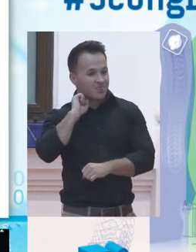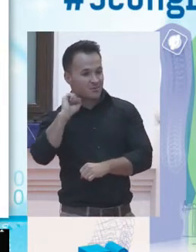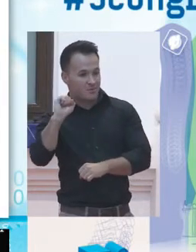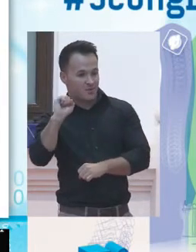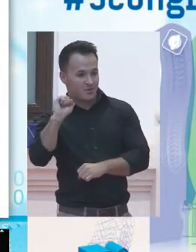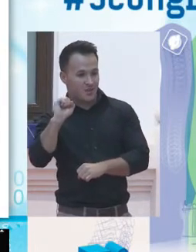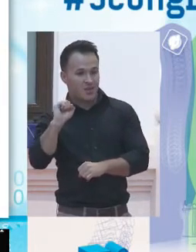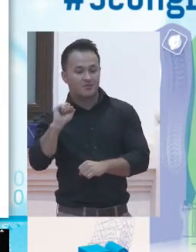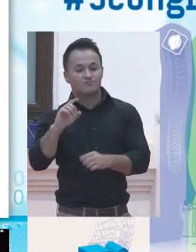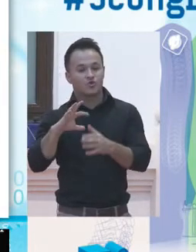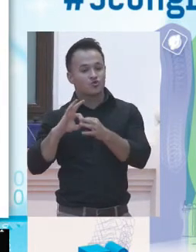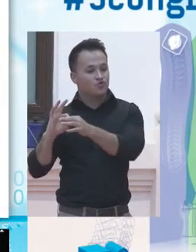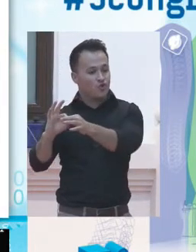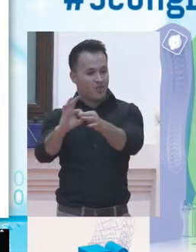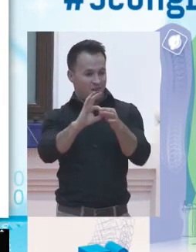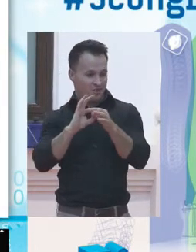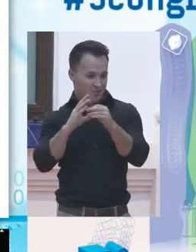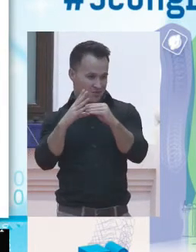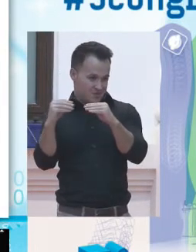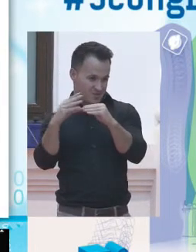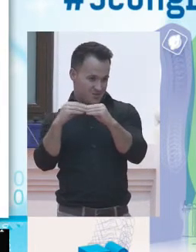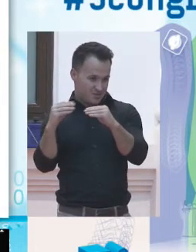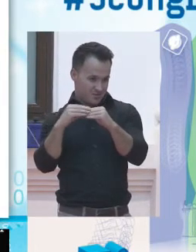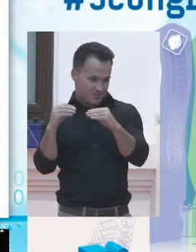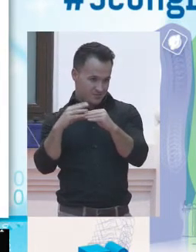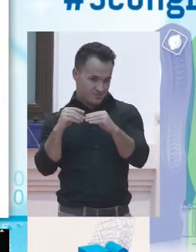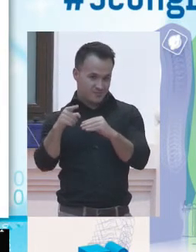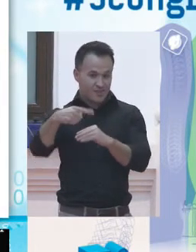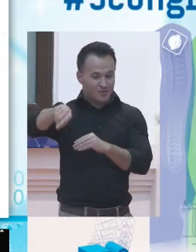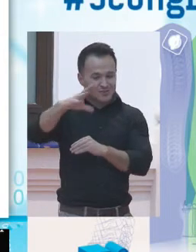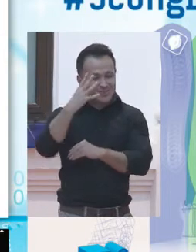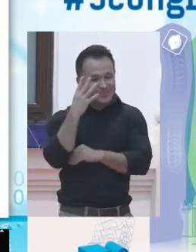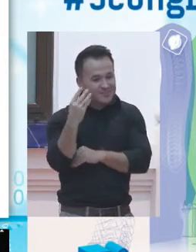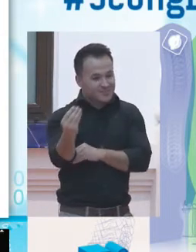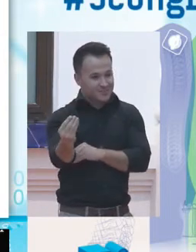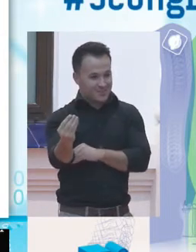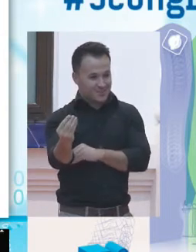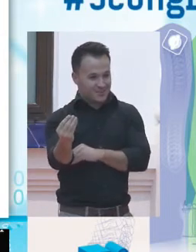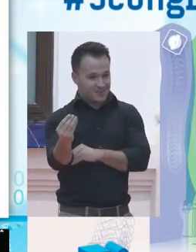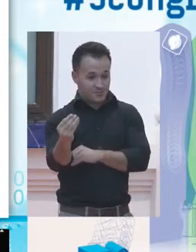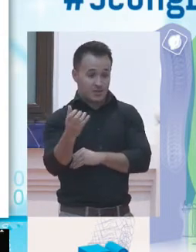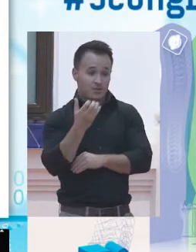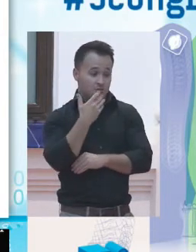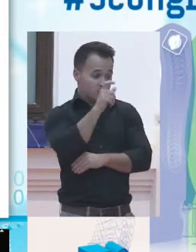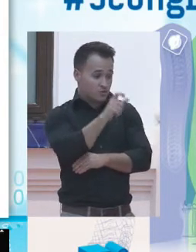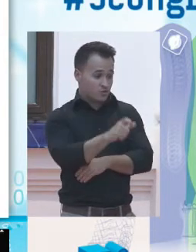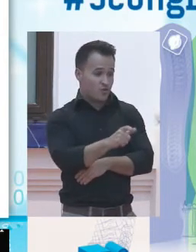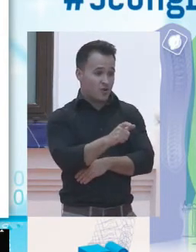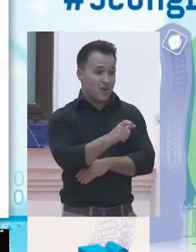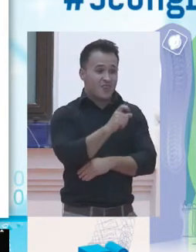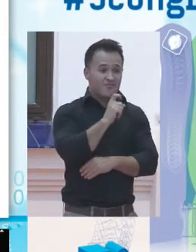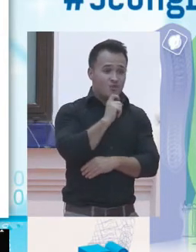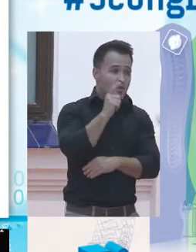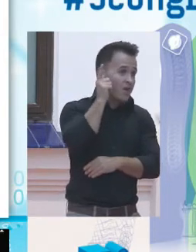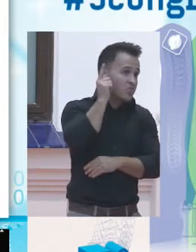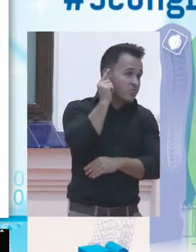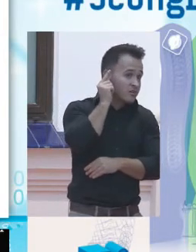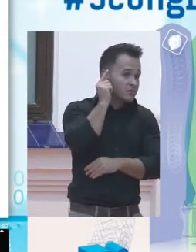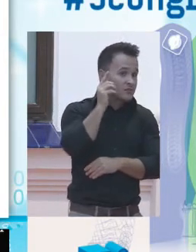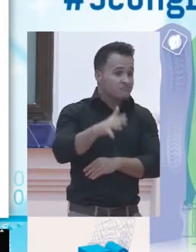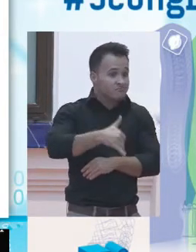la solidaridad de nuestros clientes, que comprendan que de vez en cuando les coge el teléfono una persona con una dificultad auditiva